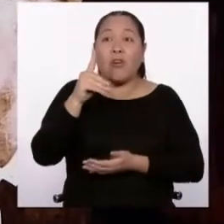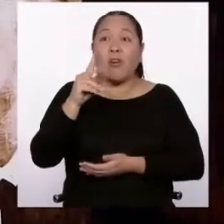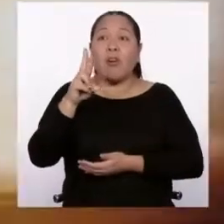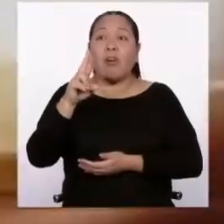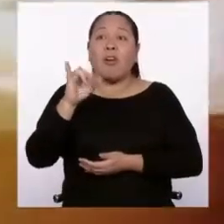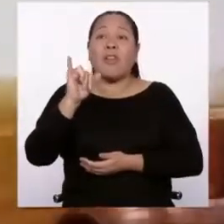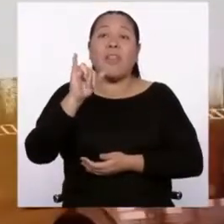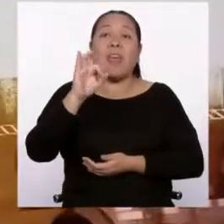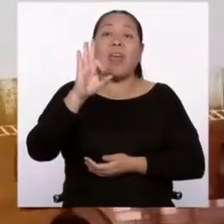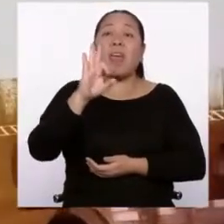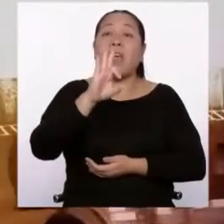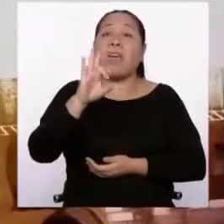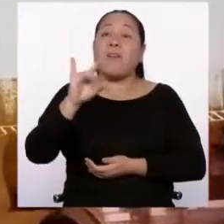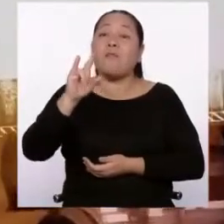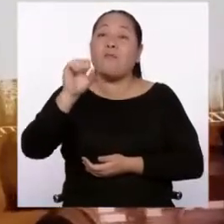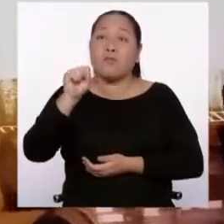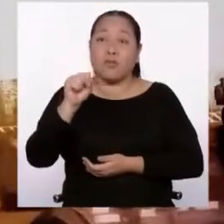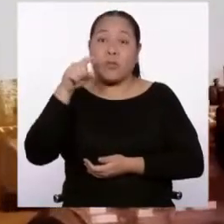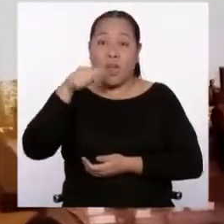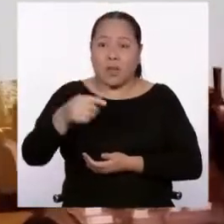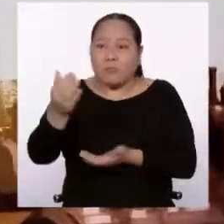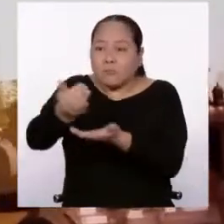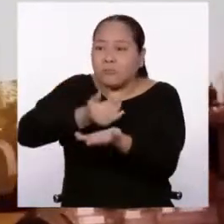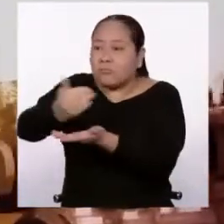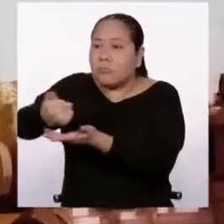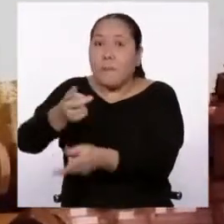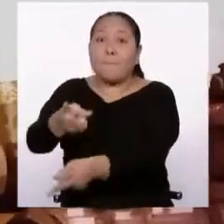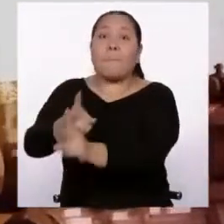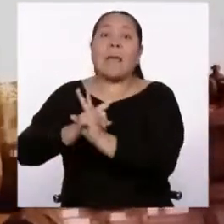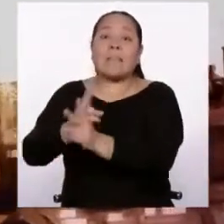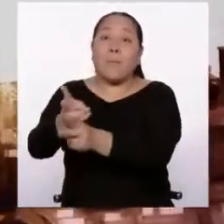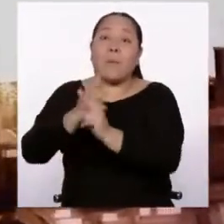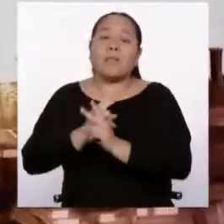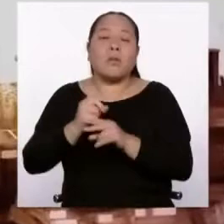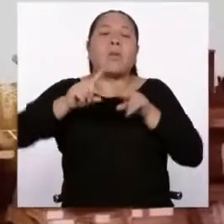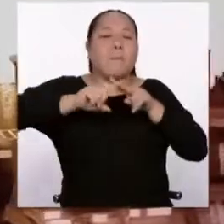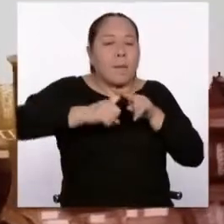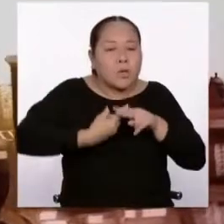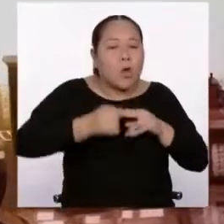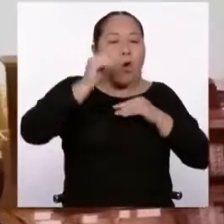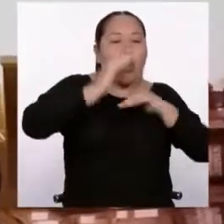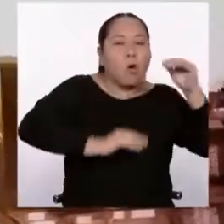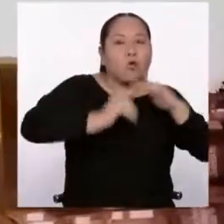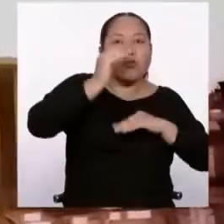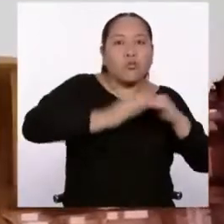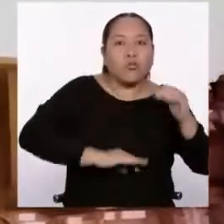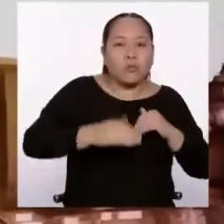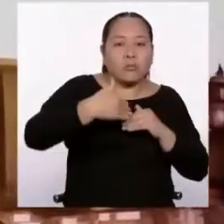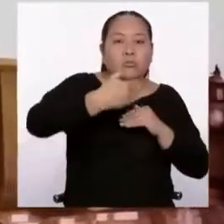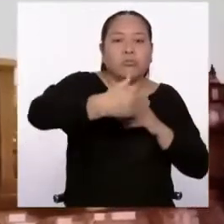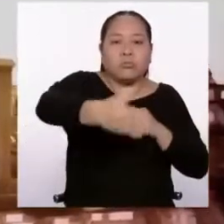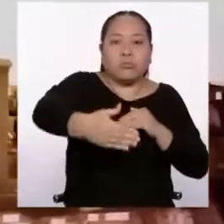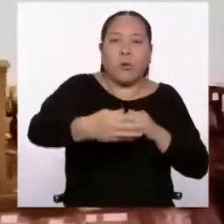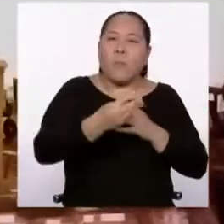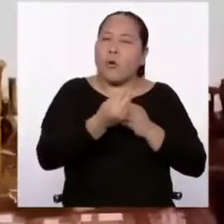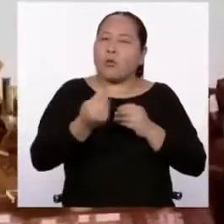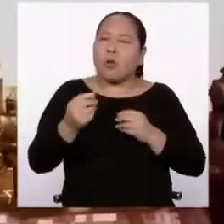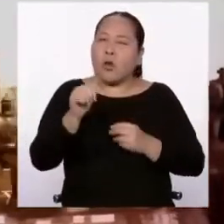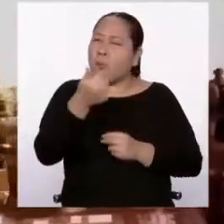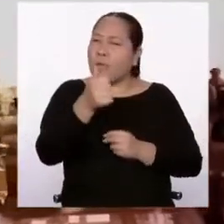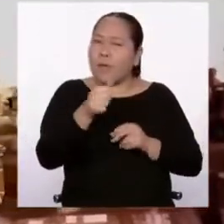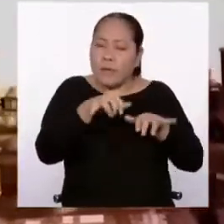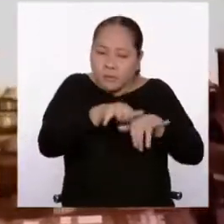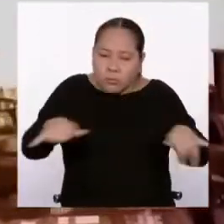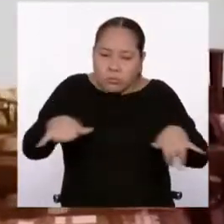Estado peruano adquirió grandes préstamos y emprendió la construcción de una decena de líneas férreas.